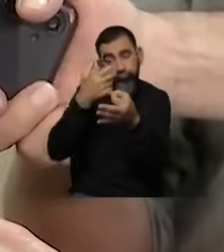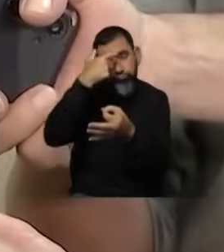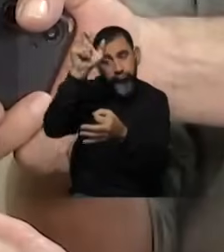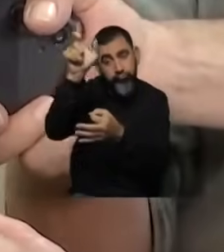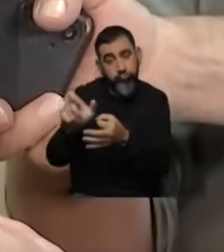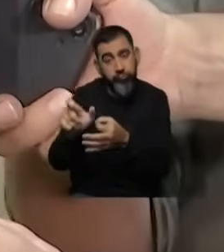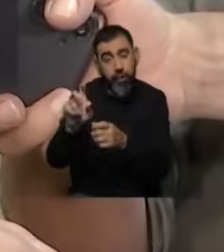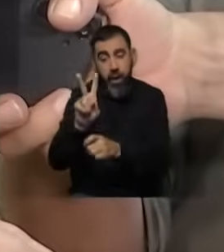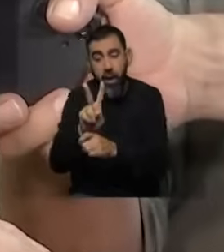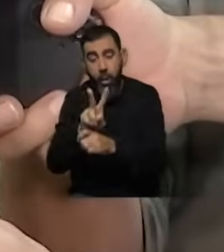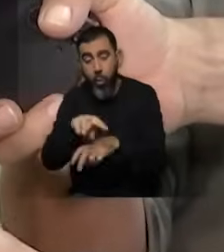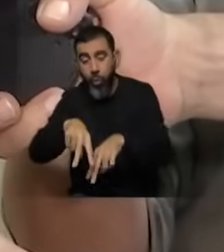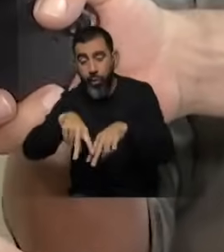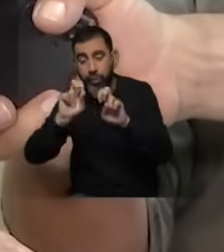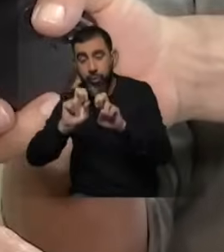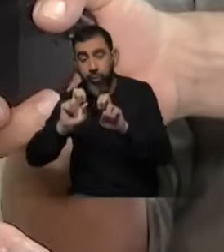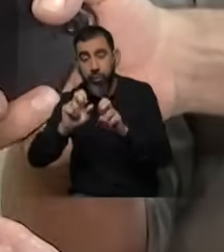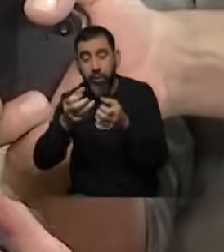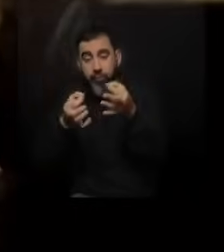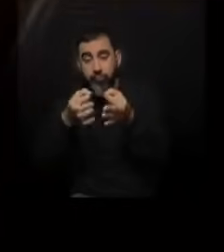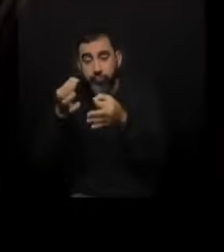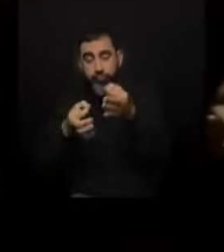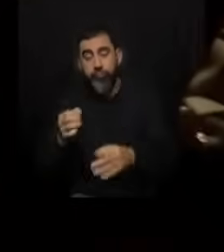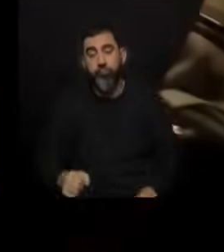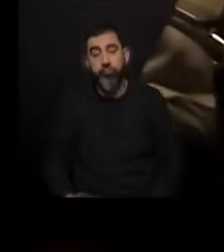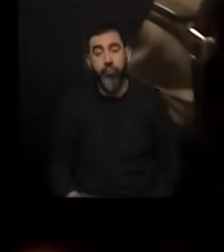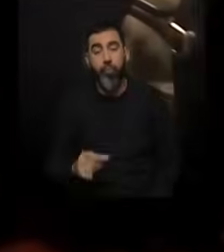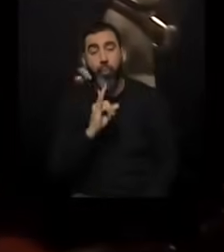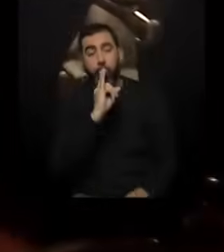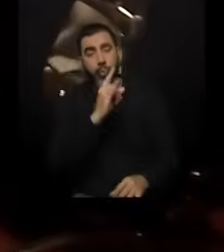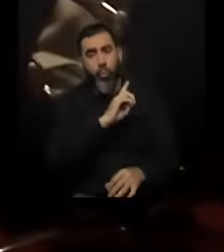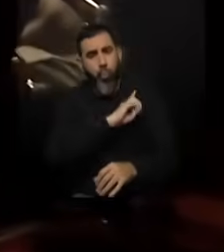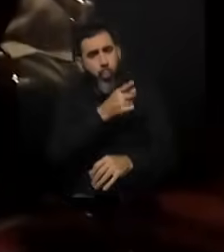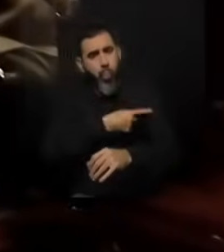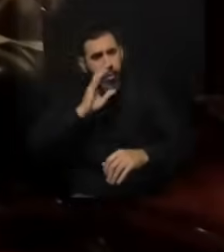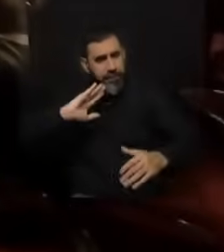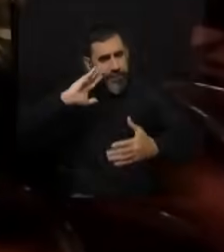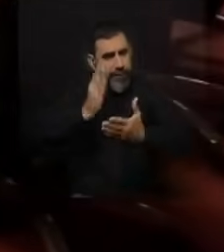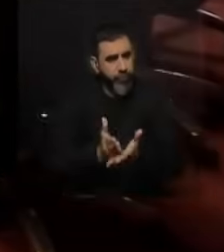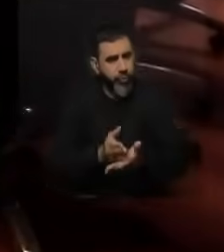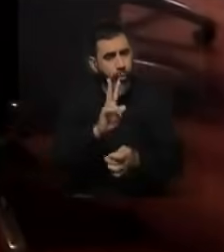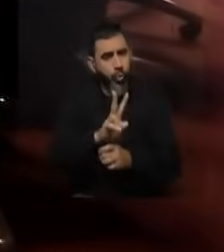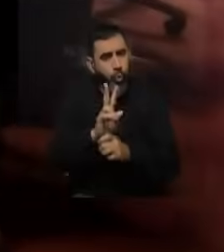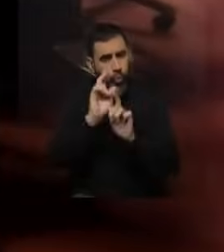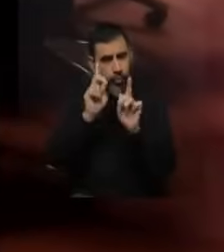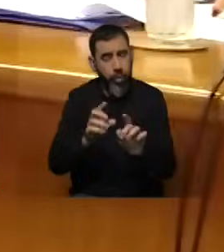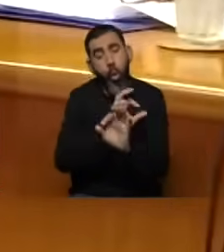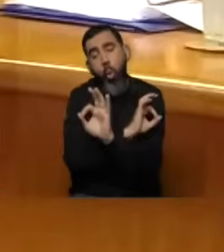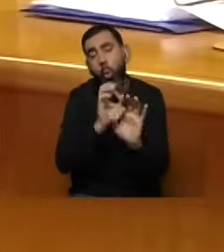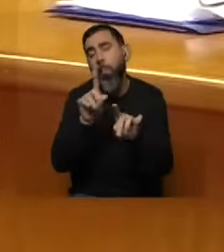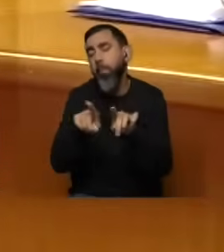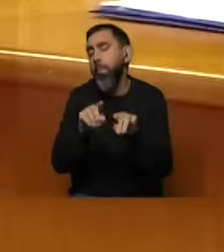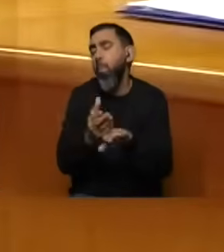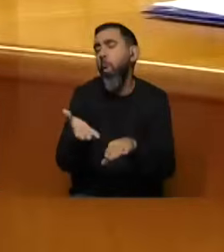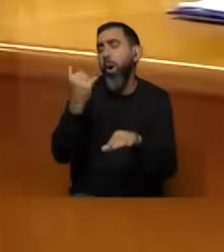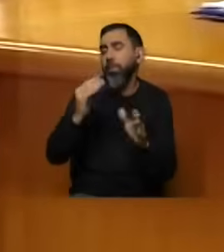la la auditoría de los estados contables se le da la corte el suficiente poder sancionatorio y de control y fiscalización o como antes